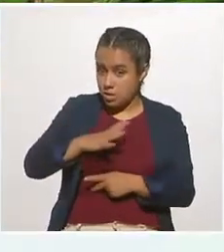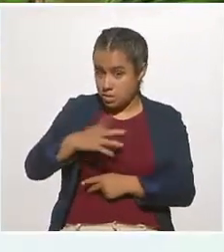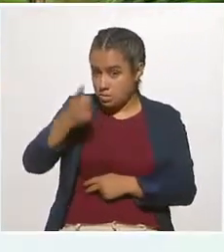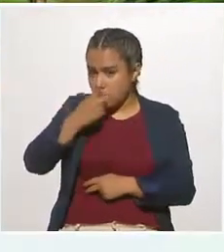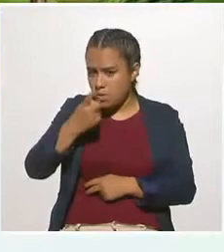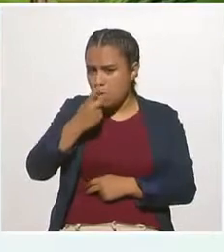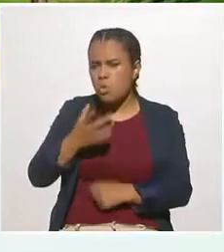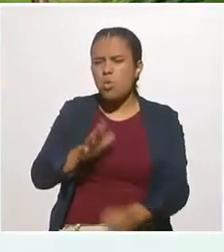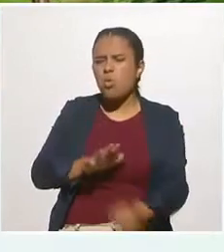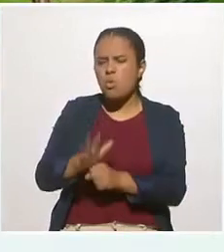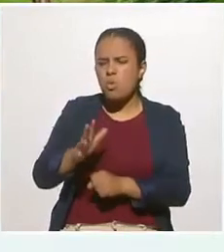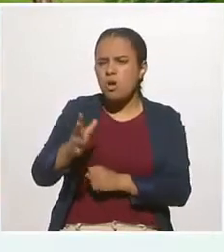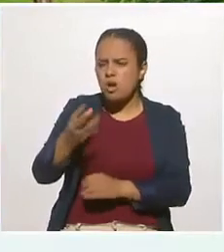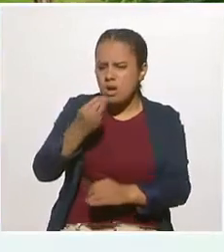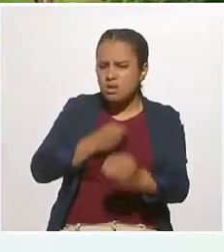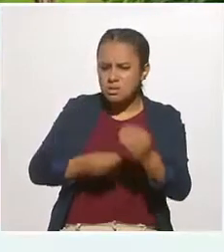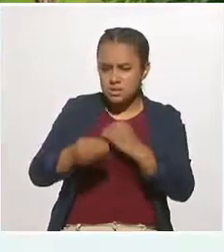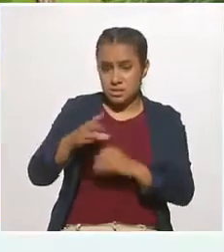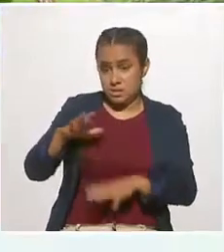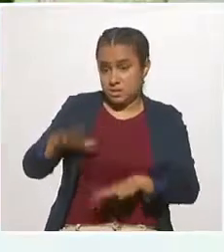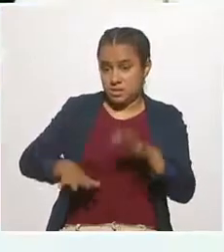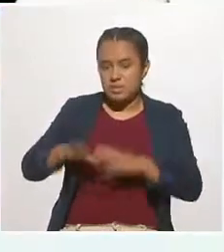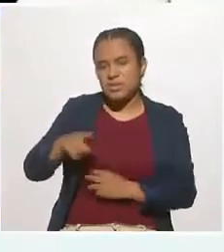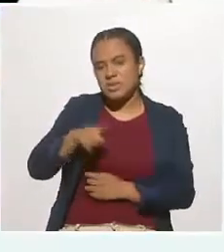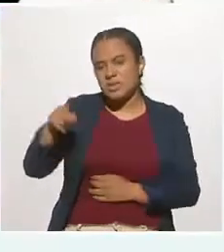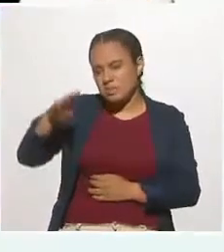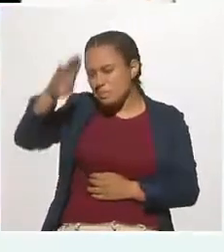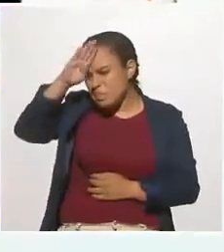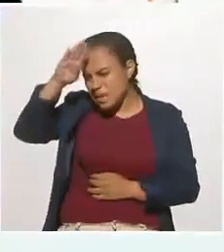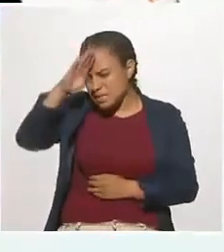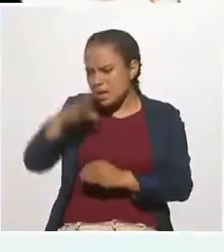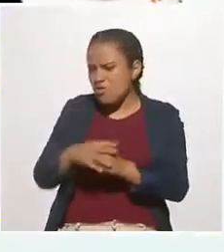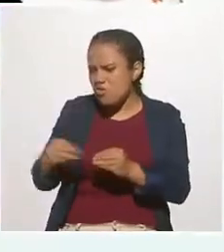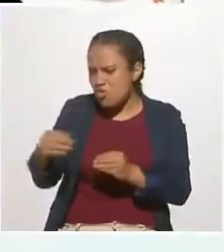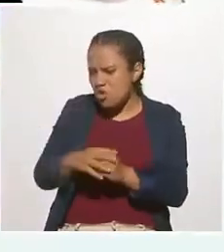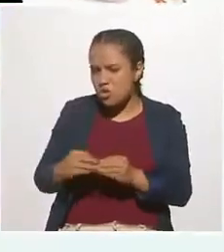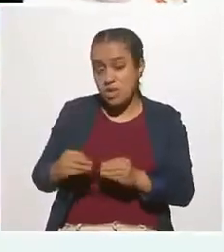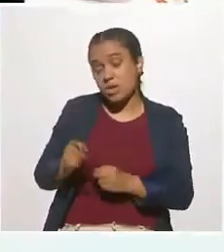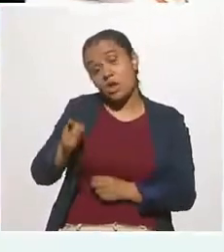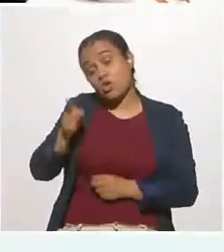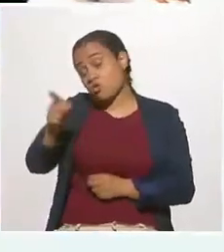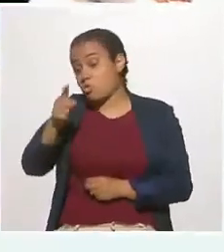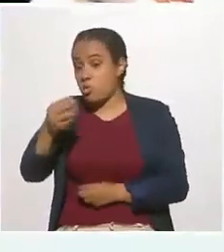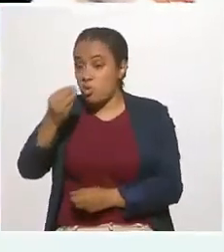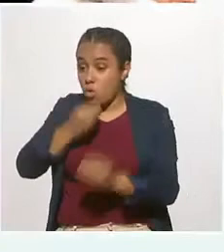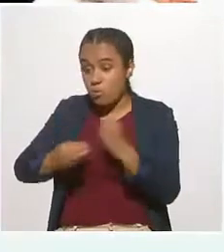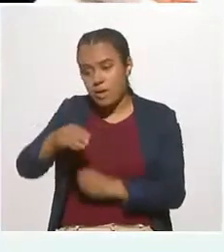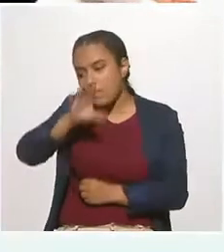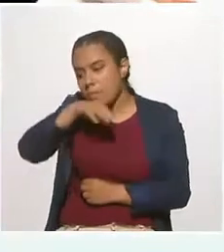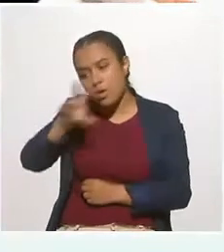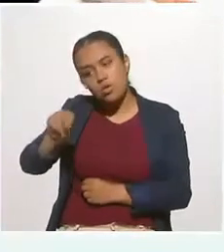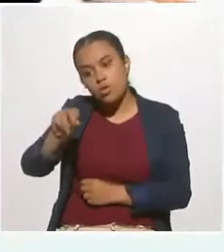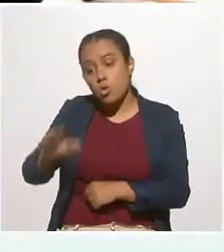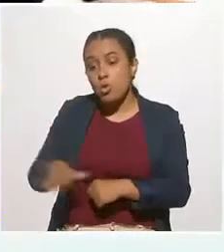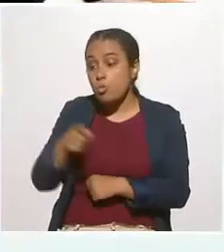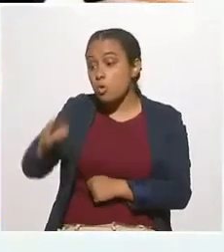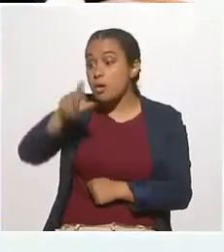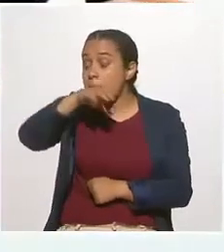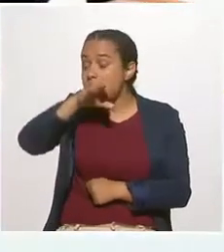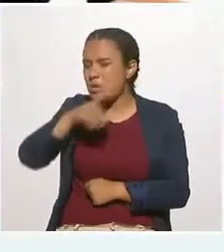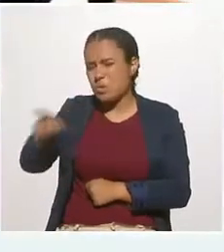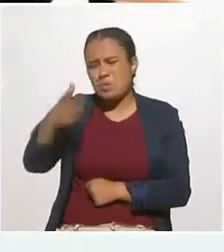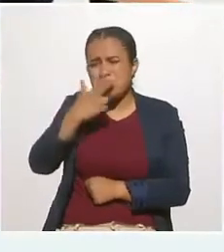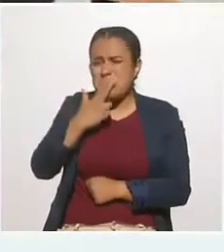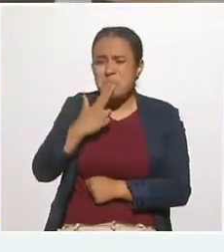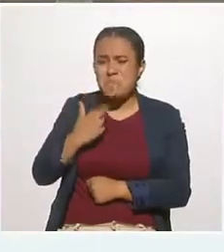Porque muchas veces también pensamos en las frutas, ¿no? Y te dicen, no, no puedes comer mango porque el mango es lo más dulce que te puedes comer de frutas,